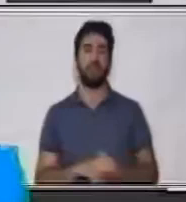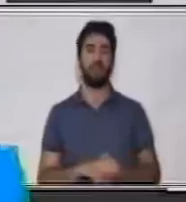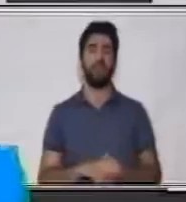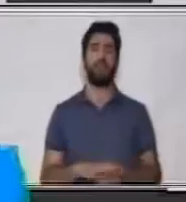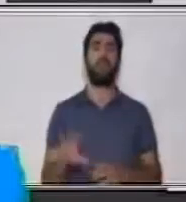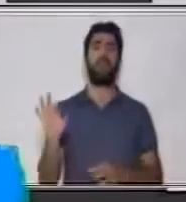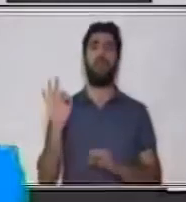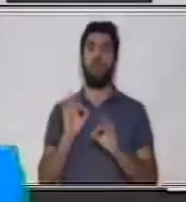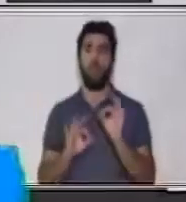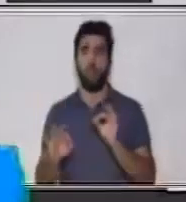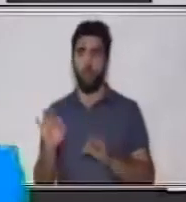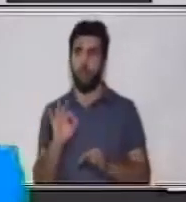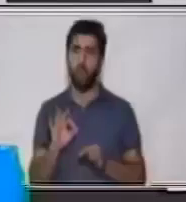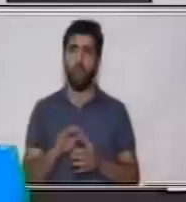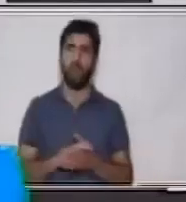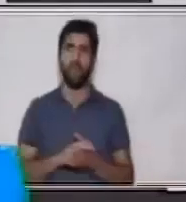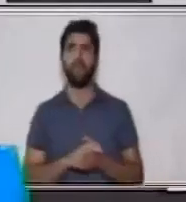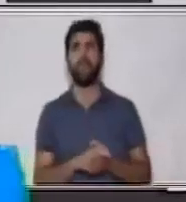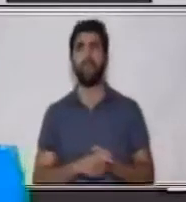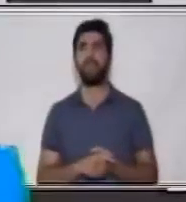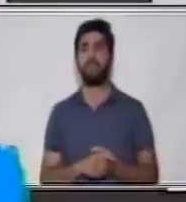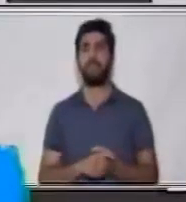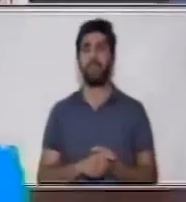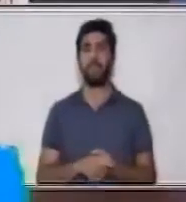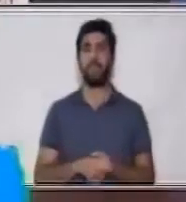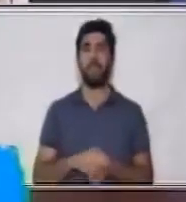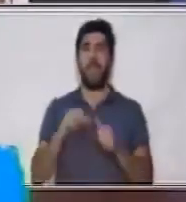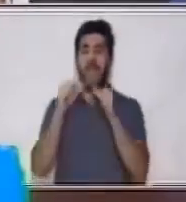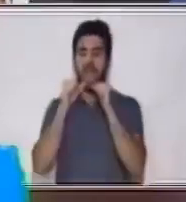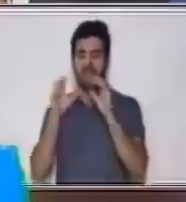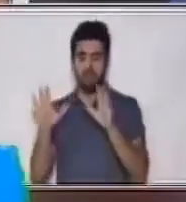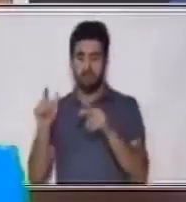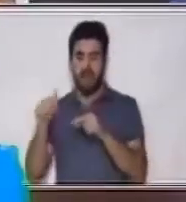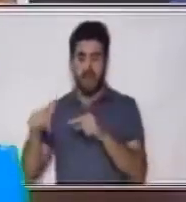¿Será al de animales salvajes?